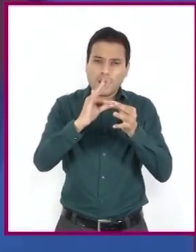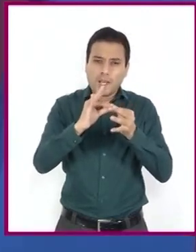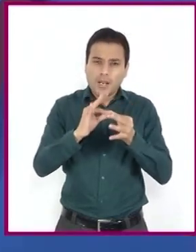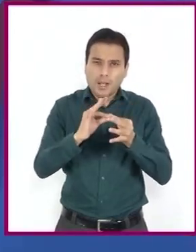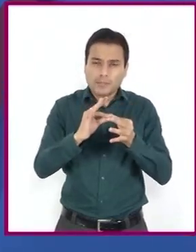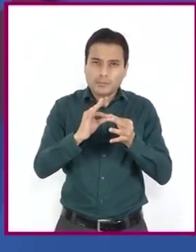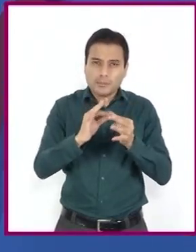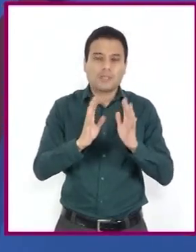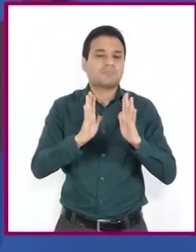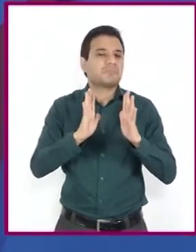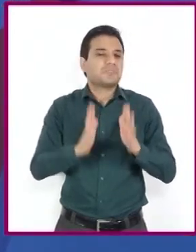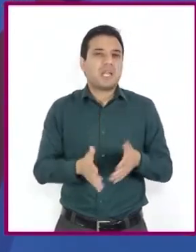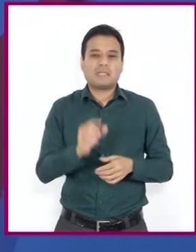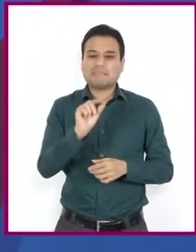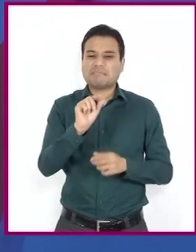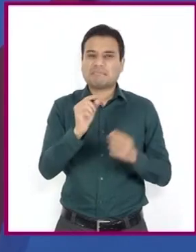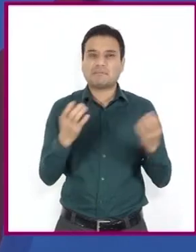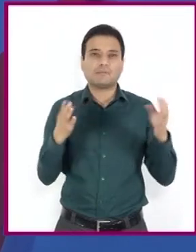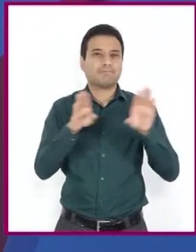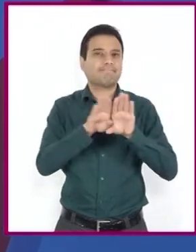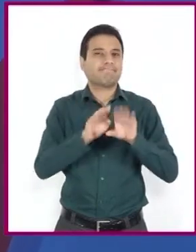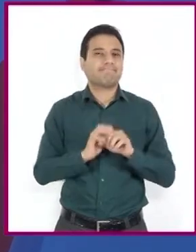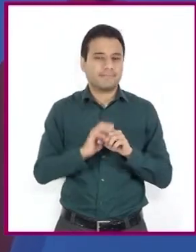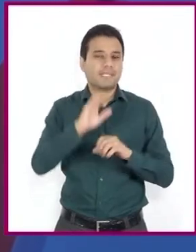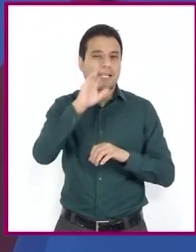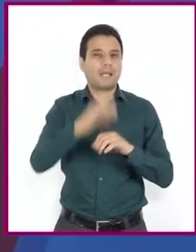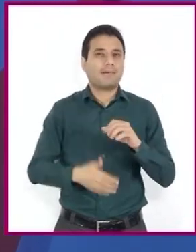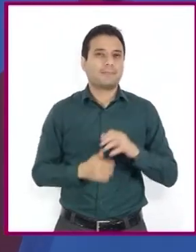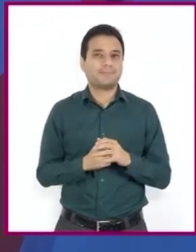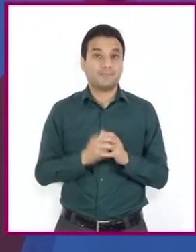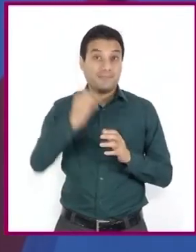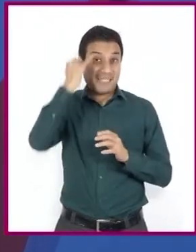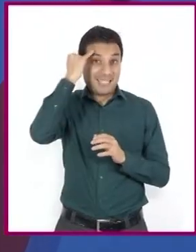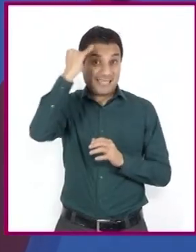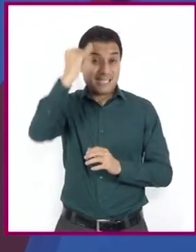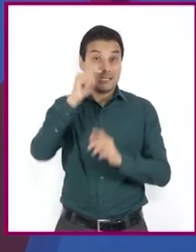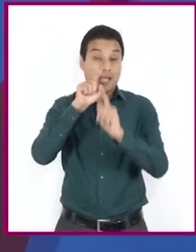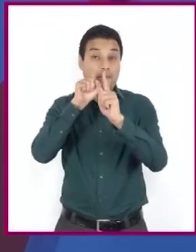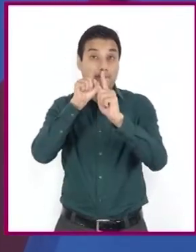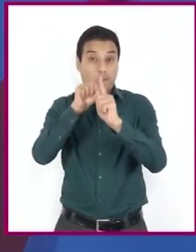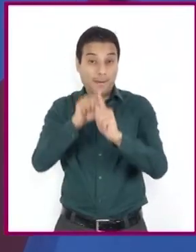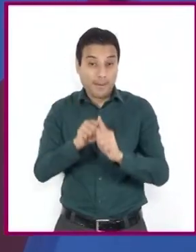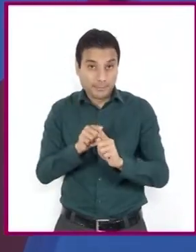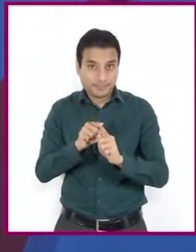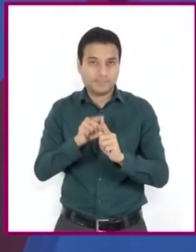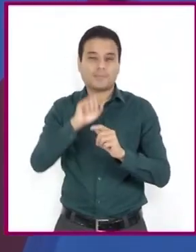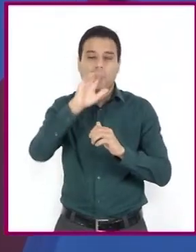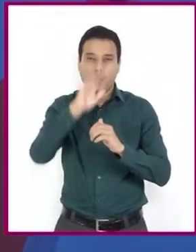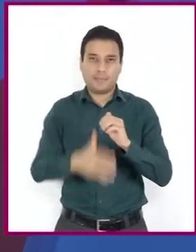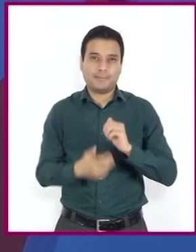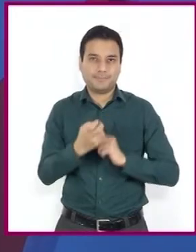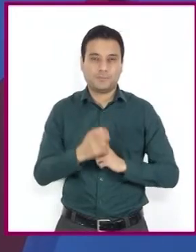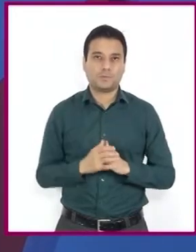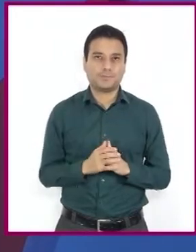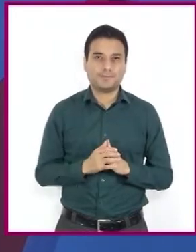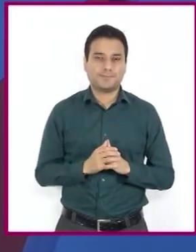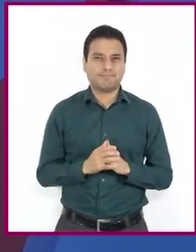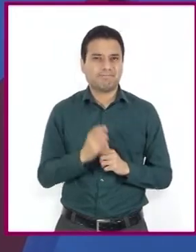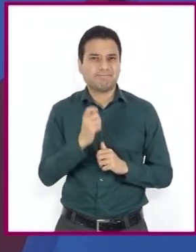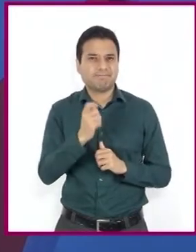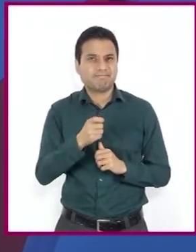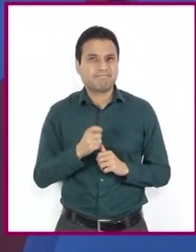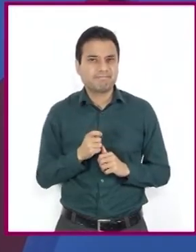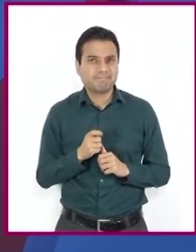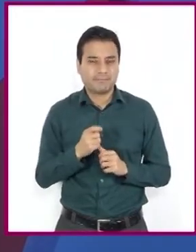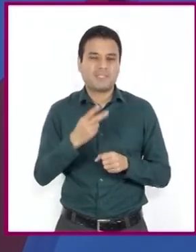varios párrafos, hilvanando las ideas expuestas, como dijo hace un rato, maestra. Es decir, tomó